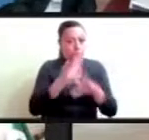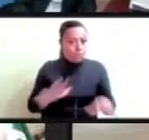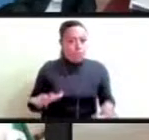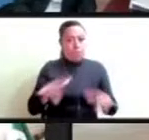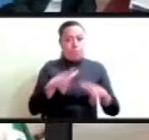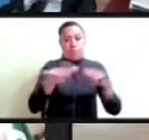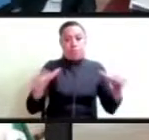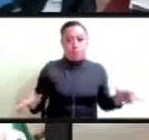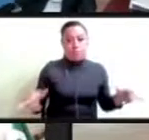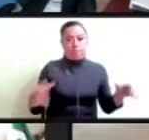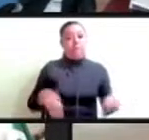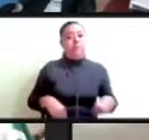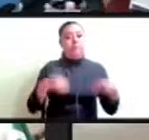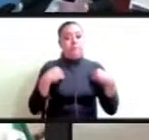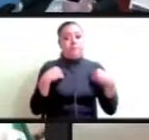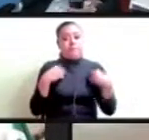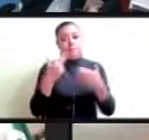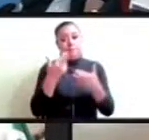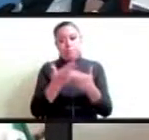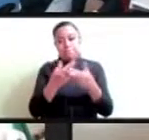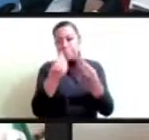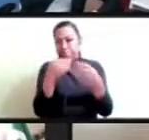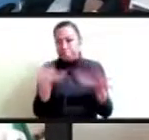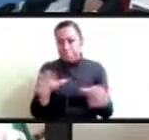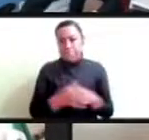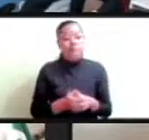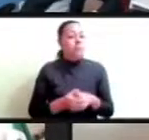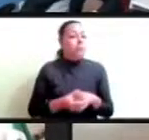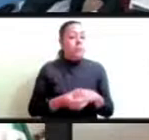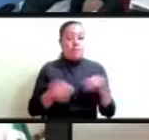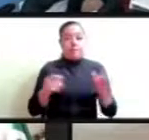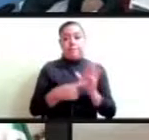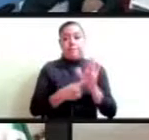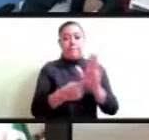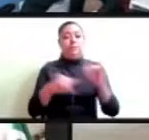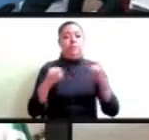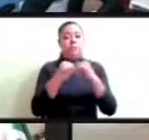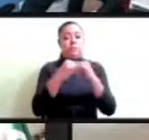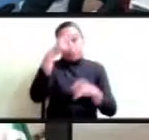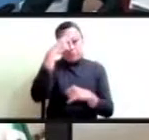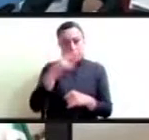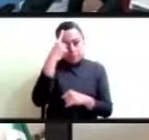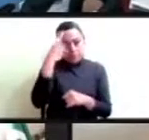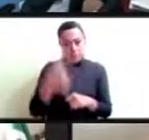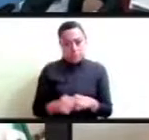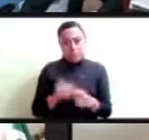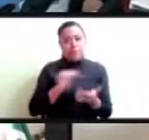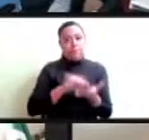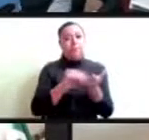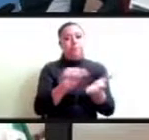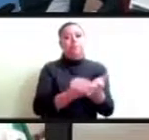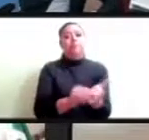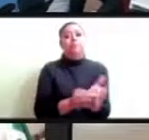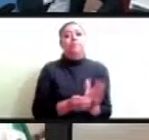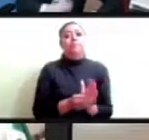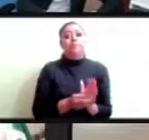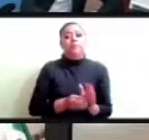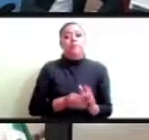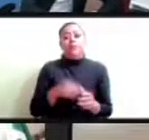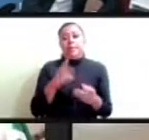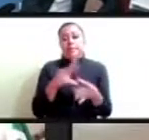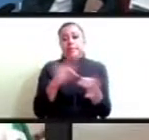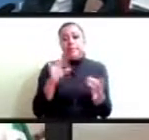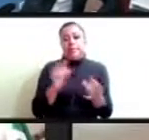perdidos, presentada por el Instituto Mexicano para la Competitividad, destaco que en la Ciudad de México en promedio